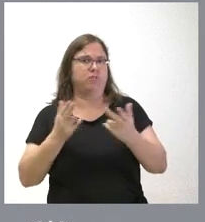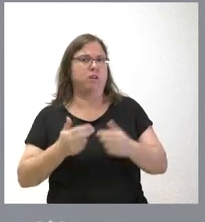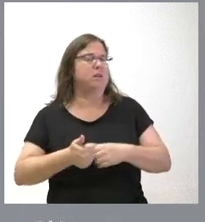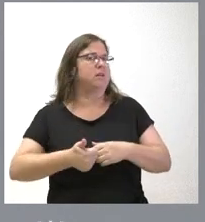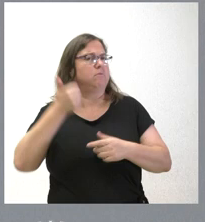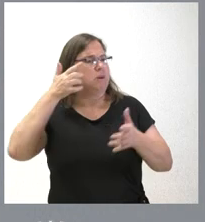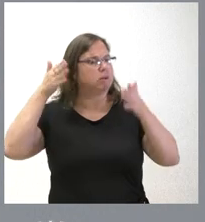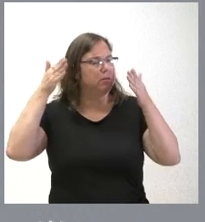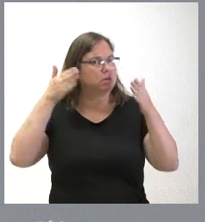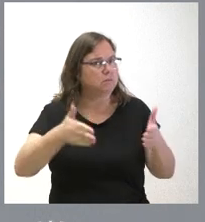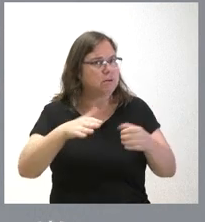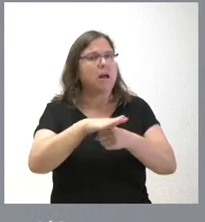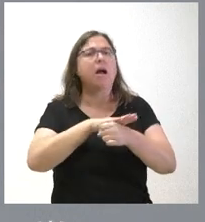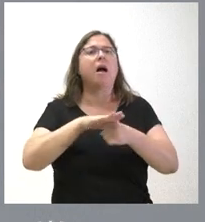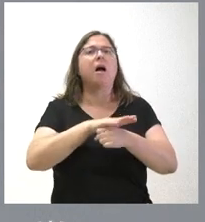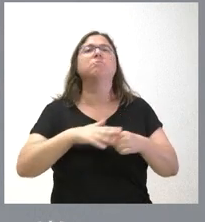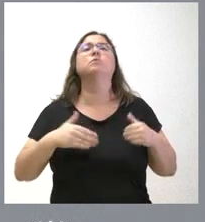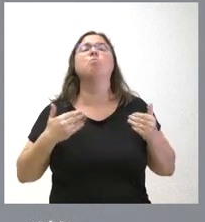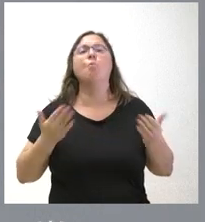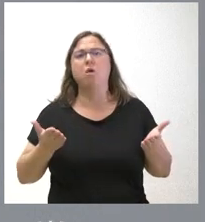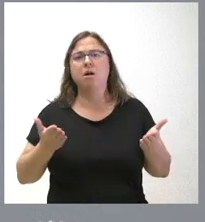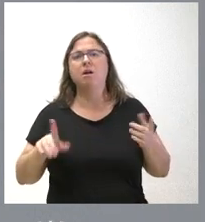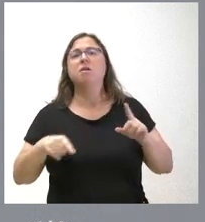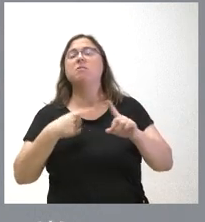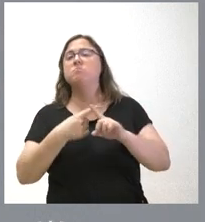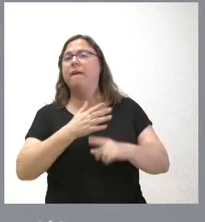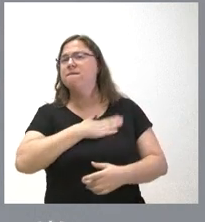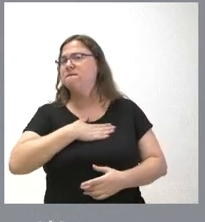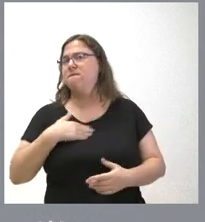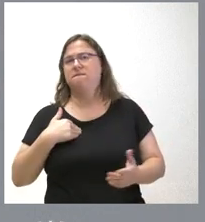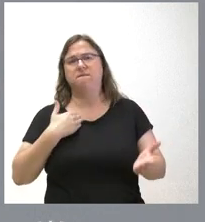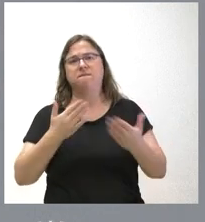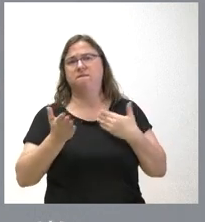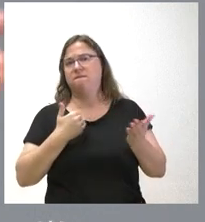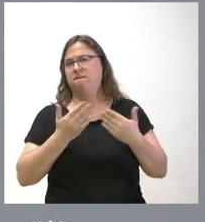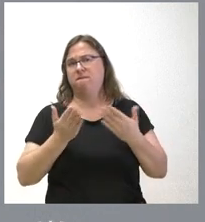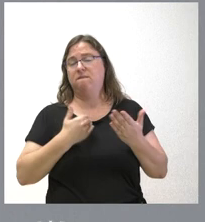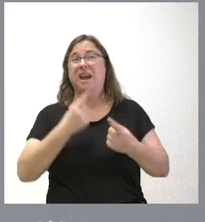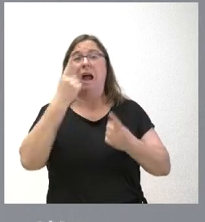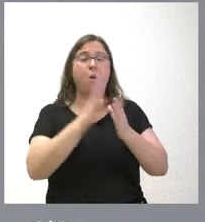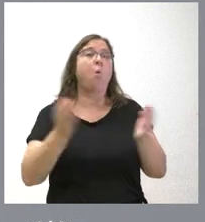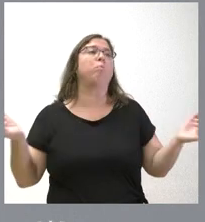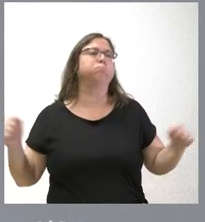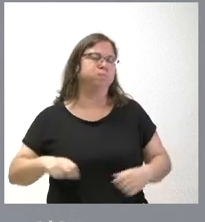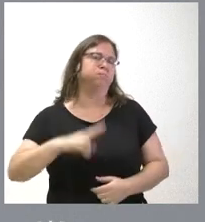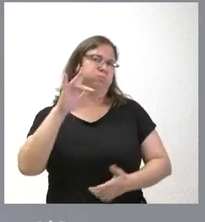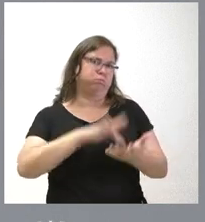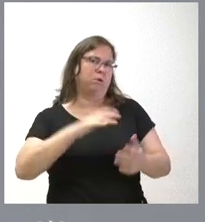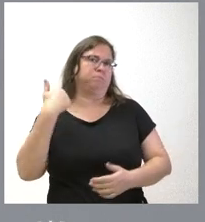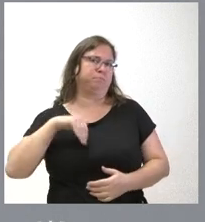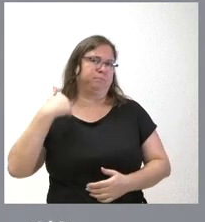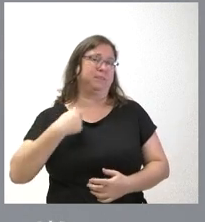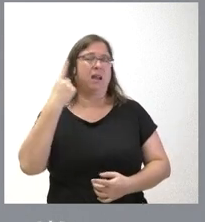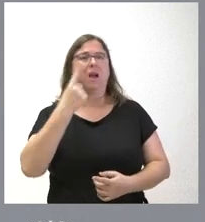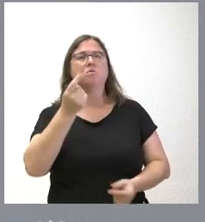hincapié en Qué ámbitos puede haber más acuerdos en nuestra voluntad es dialogar algunos acuerdos hemos hecho esta legislatura hay algunas